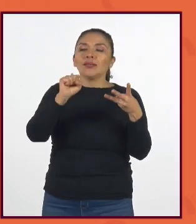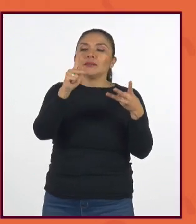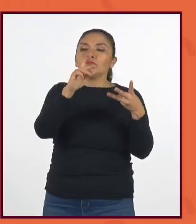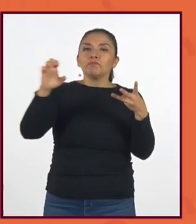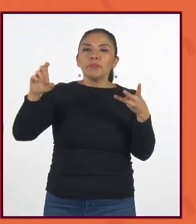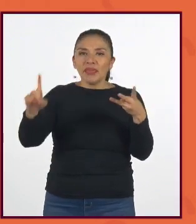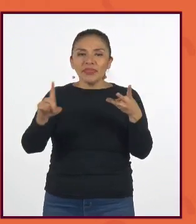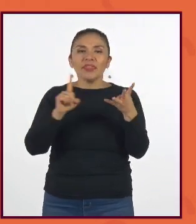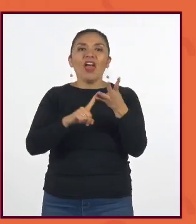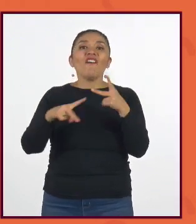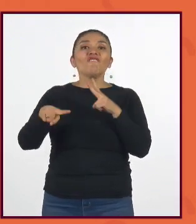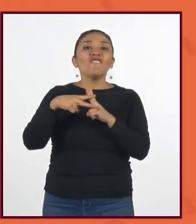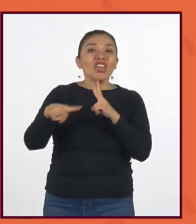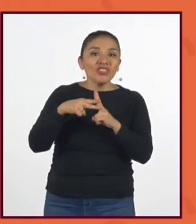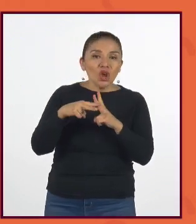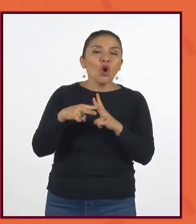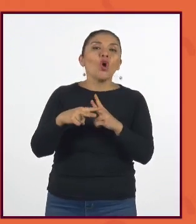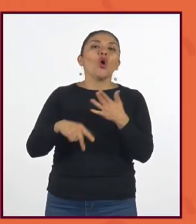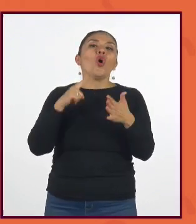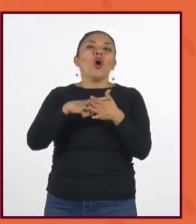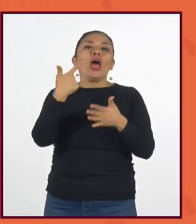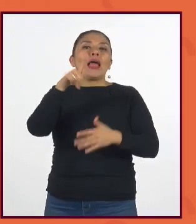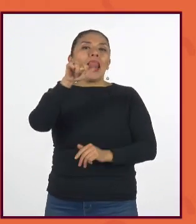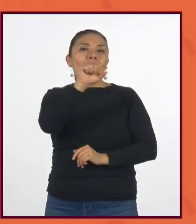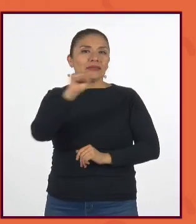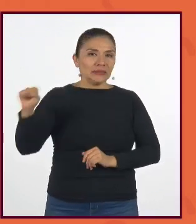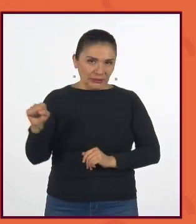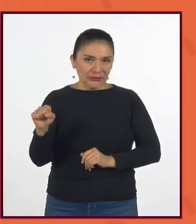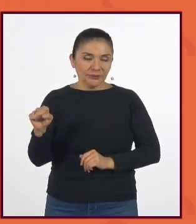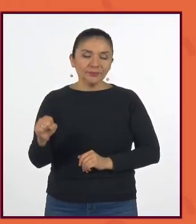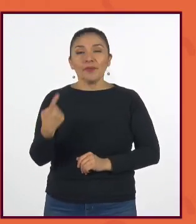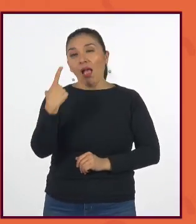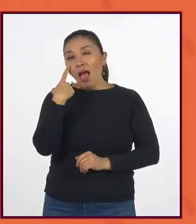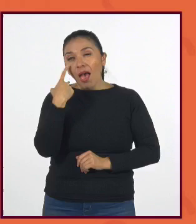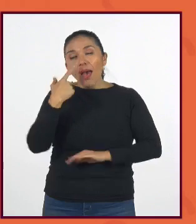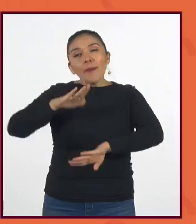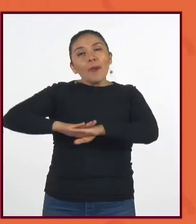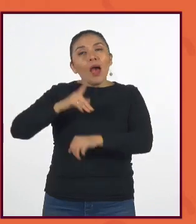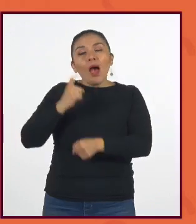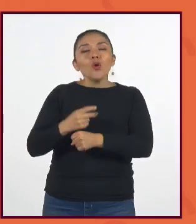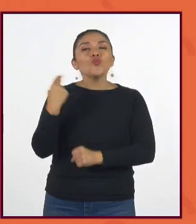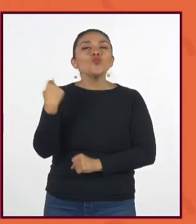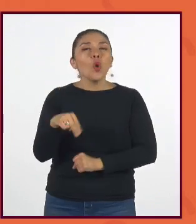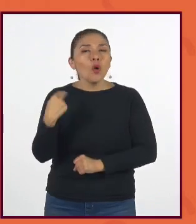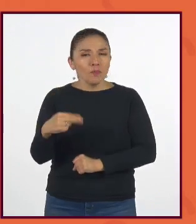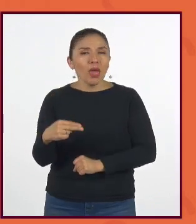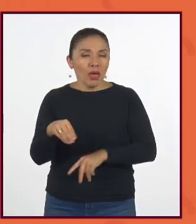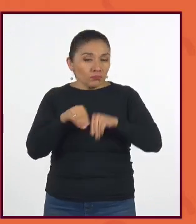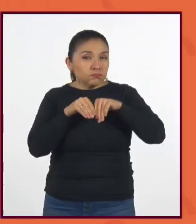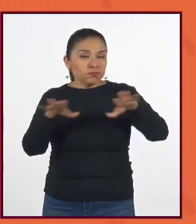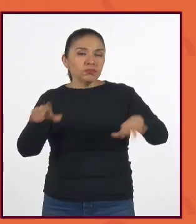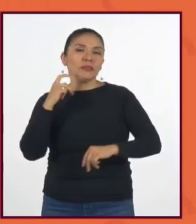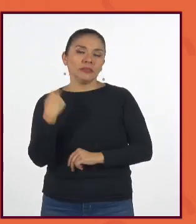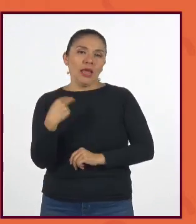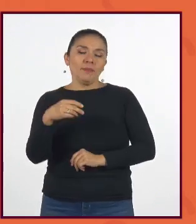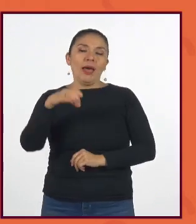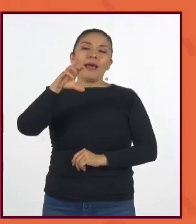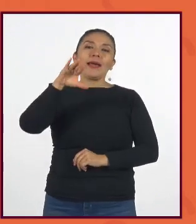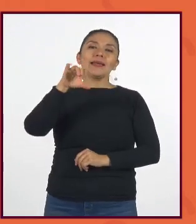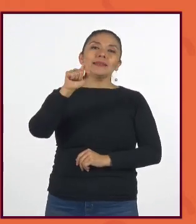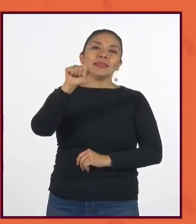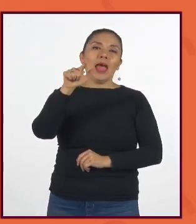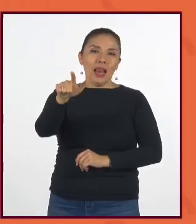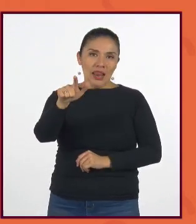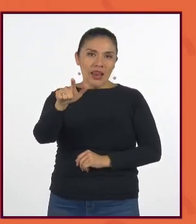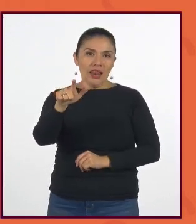el vidrio, cristal o glass. Generalmente el nombre más común utilizado es el cristal.